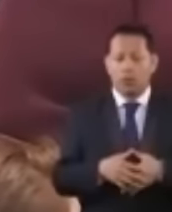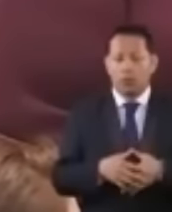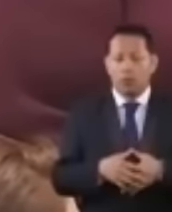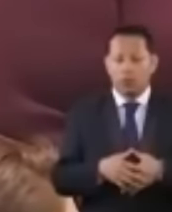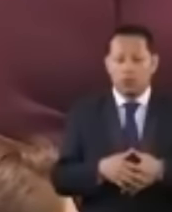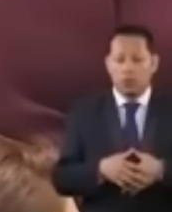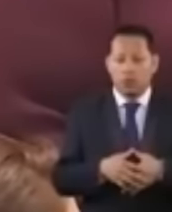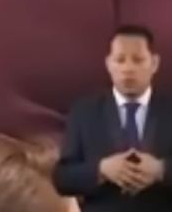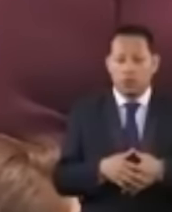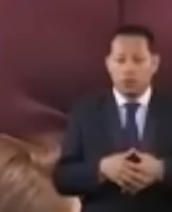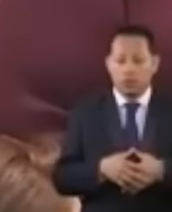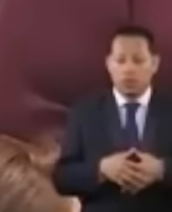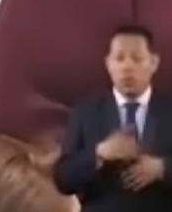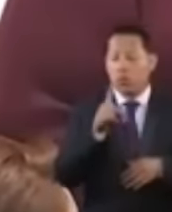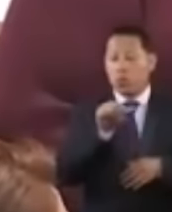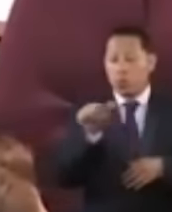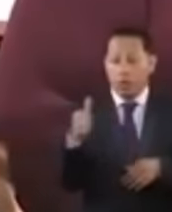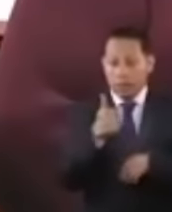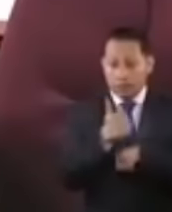de la número 1 a la sexta.